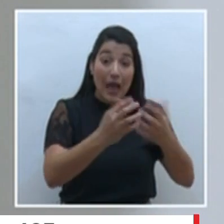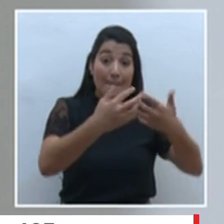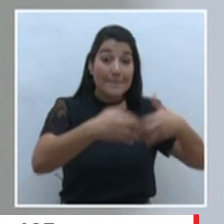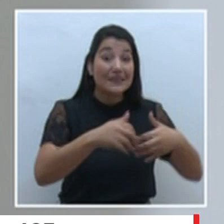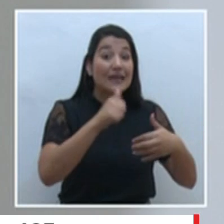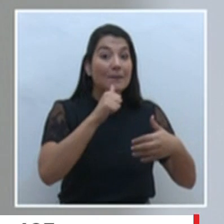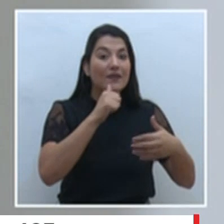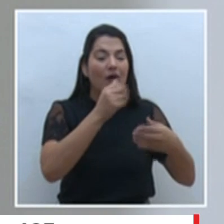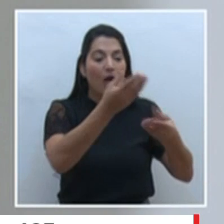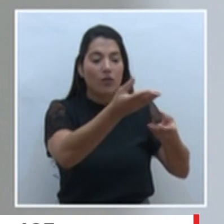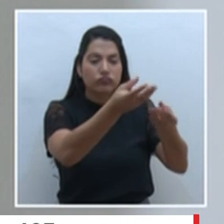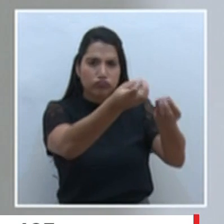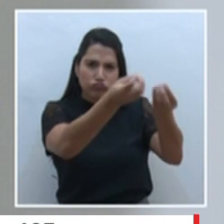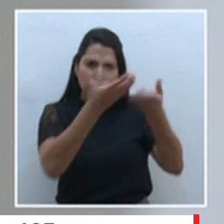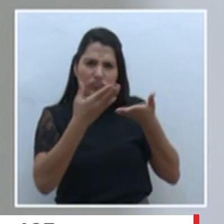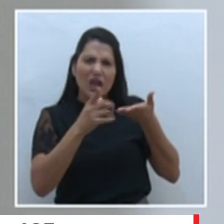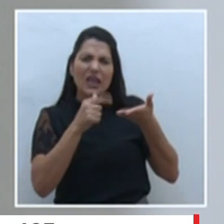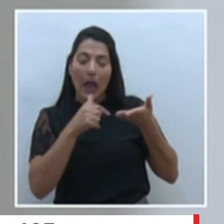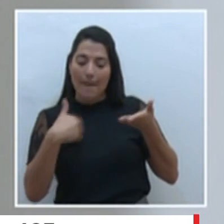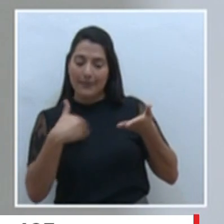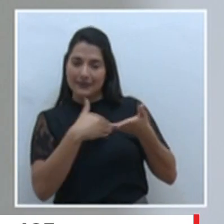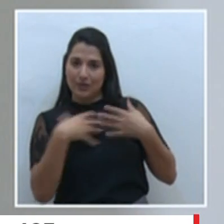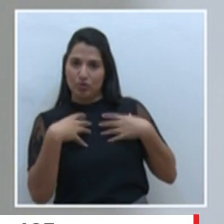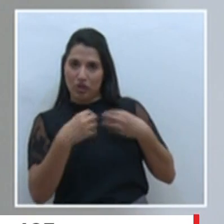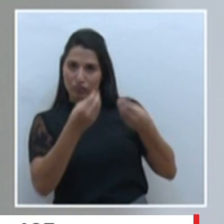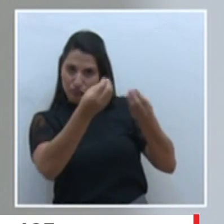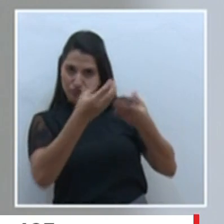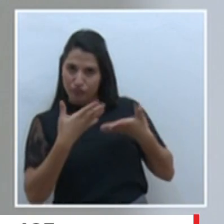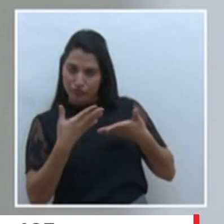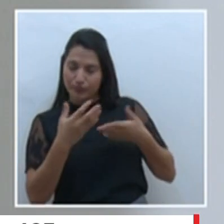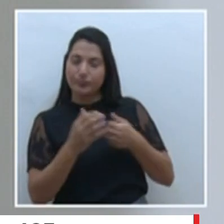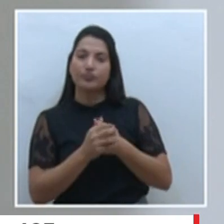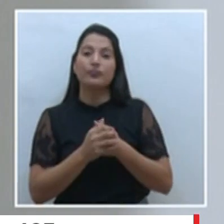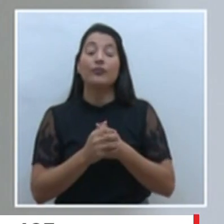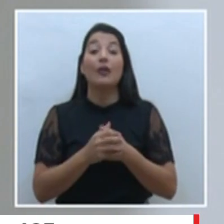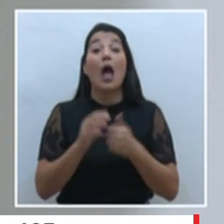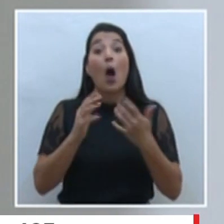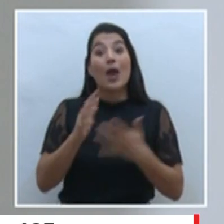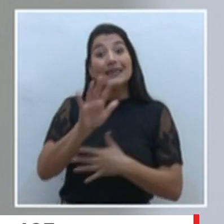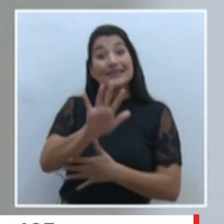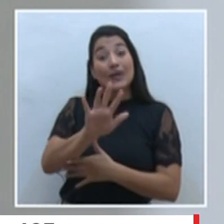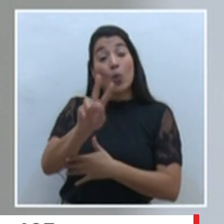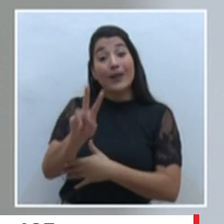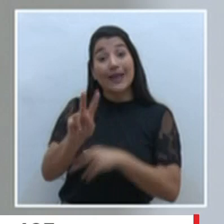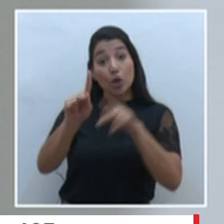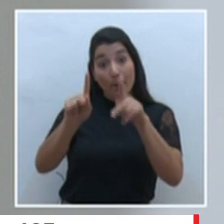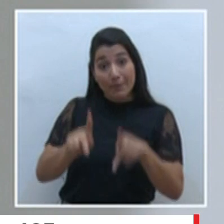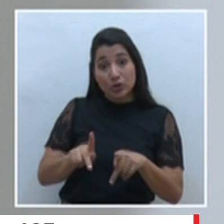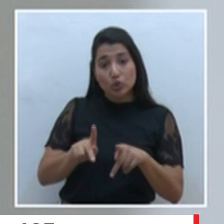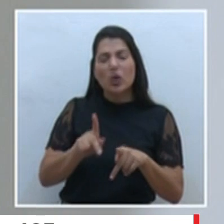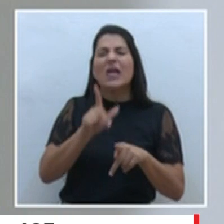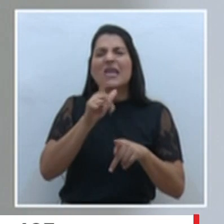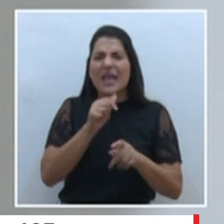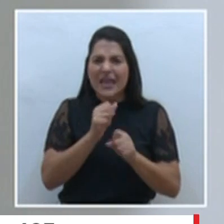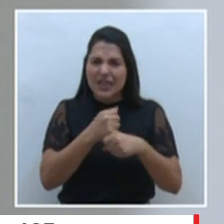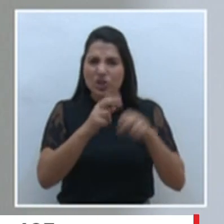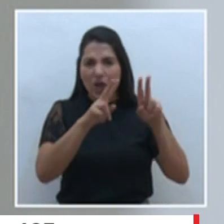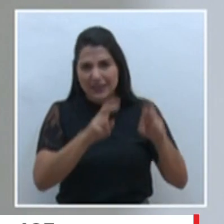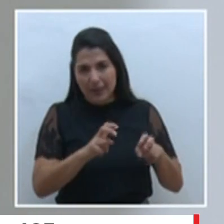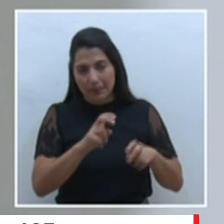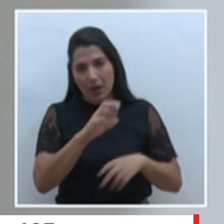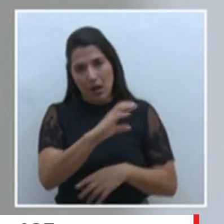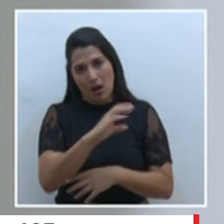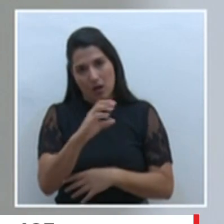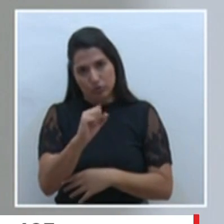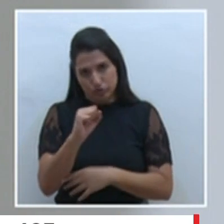52 casos, son 52 casos que todos fueron captados o fueron analizados a través de la Caja Costarricense de Seguro Social. Hay momentos